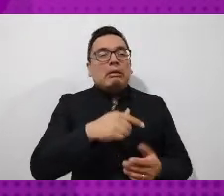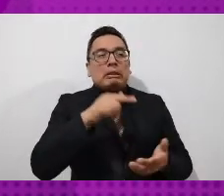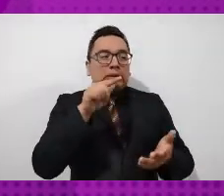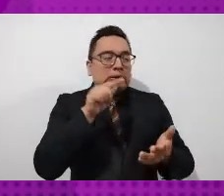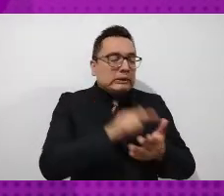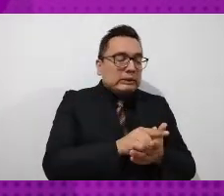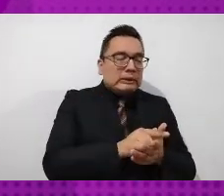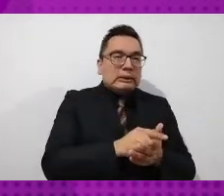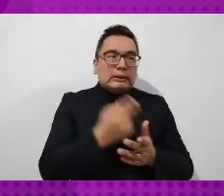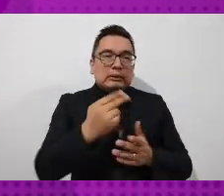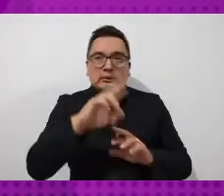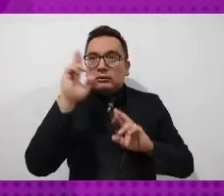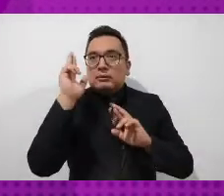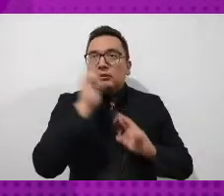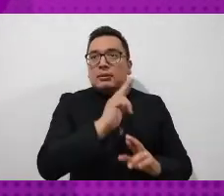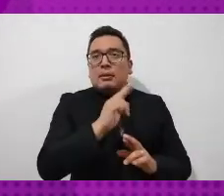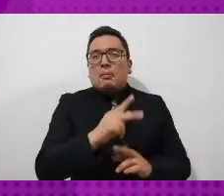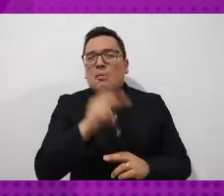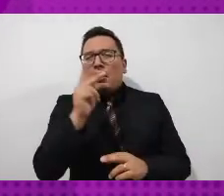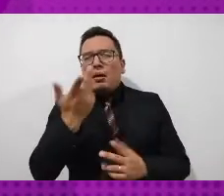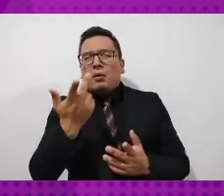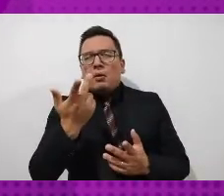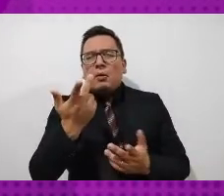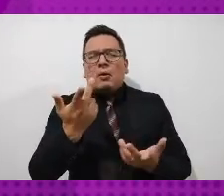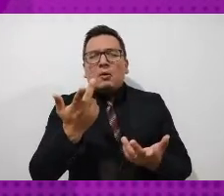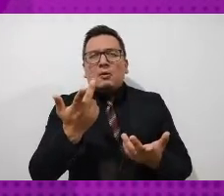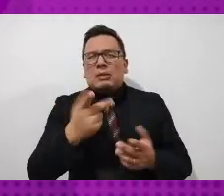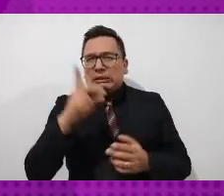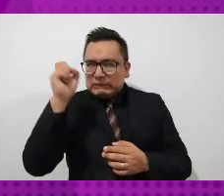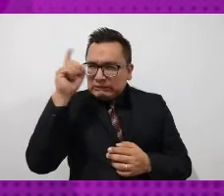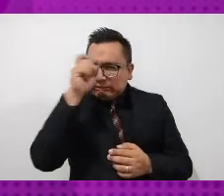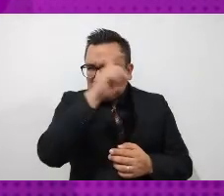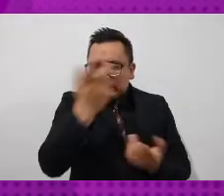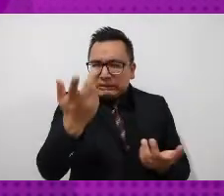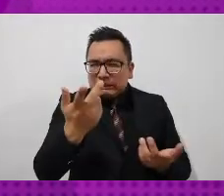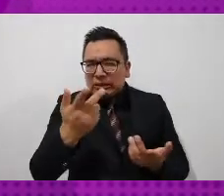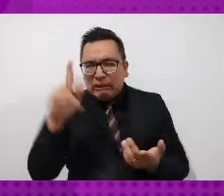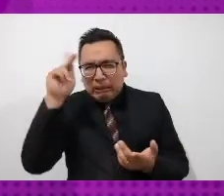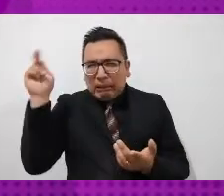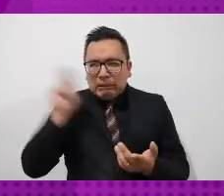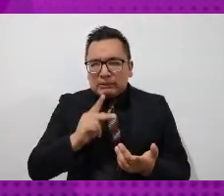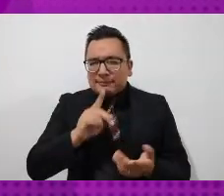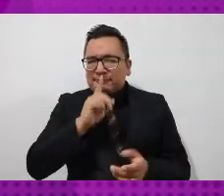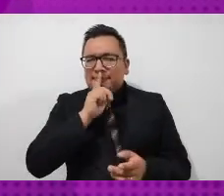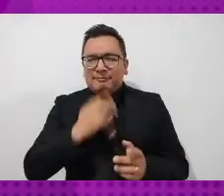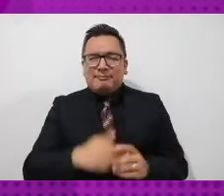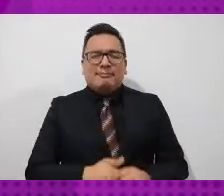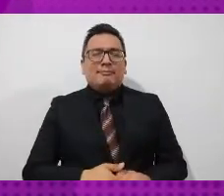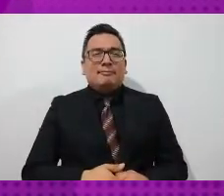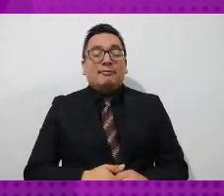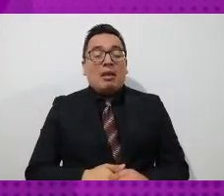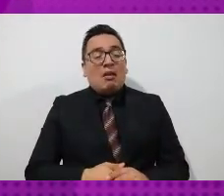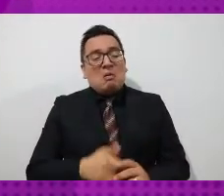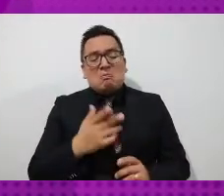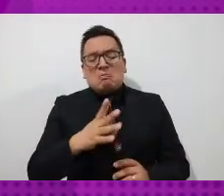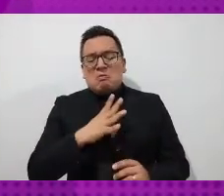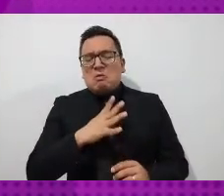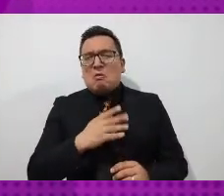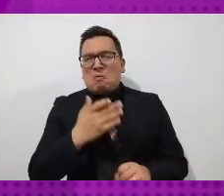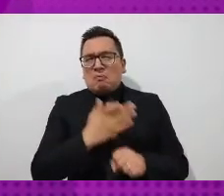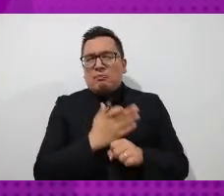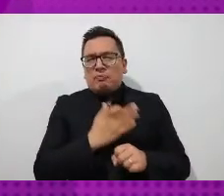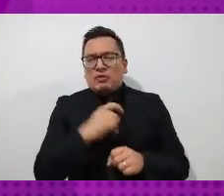cumplir, pero que tampoco tiene una dificultad muy grande. De hecho, ya hay muchas